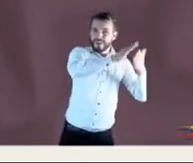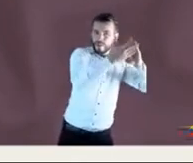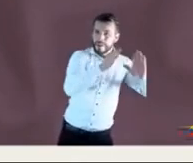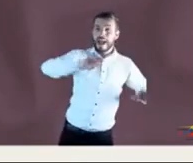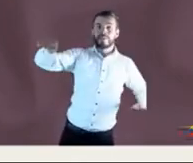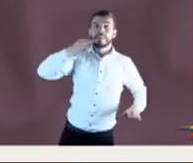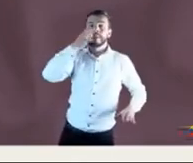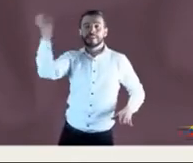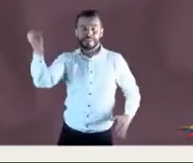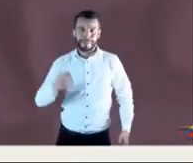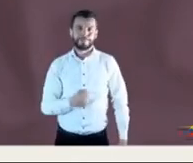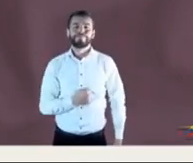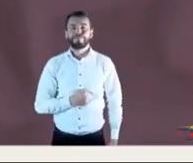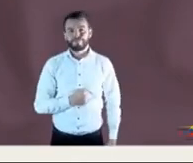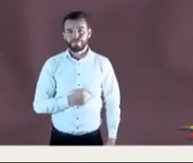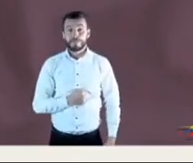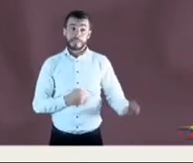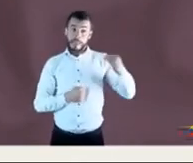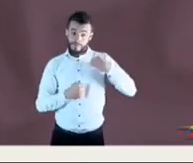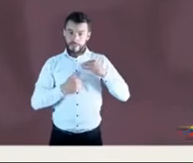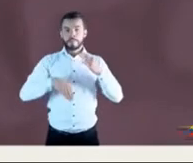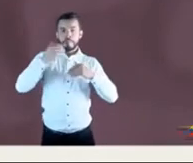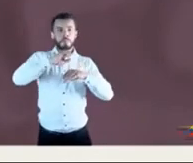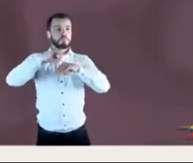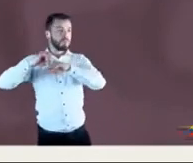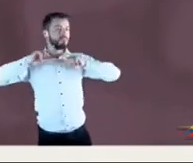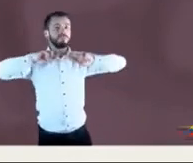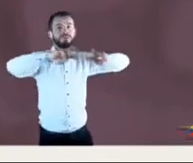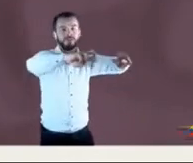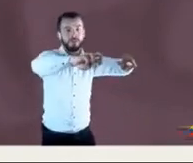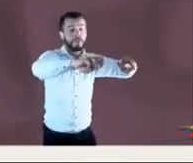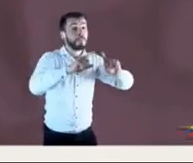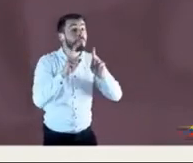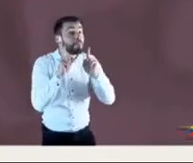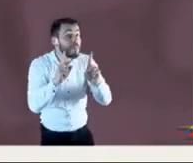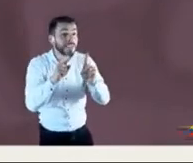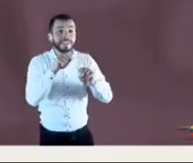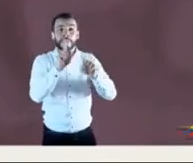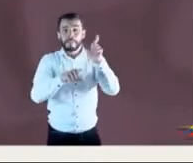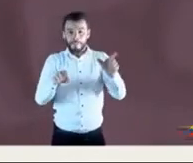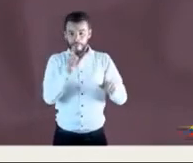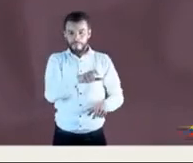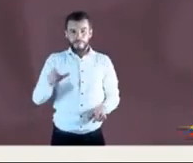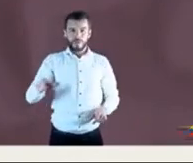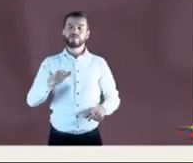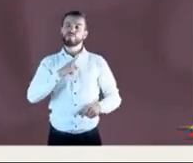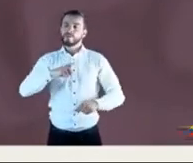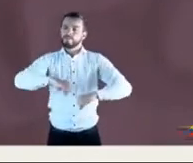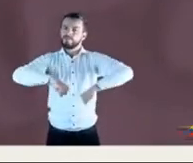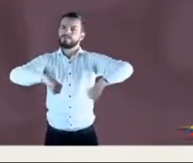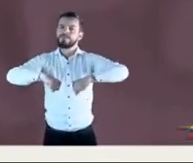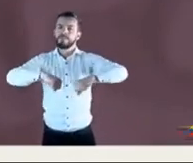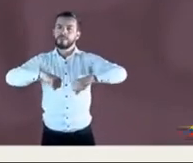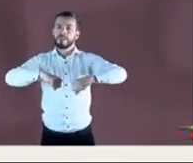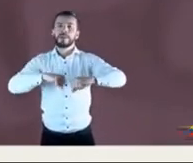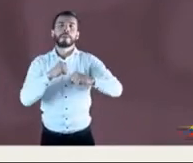contra quienes defienden los derechos humanos ocurre principalmente en zonas rurales, sea